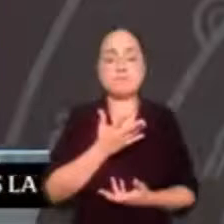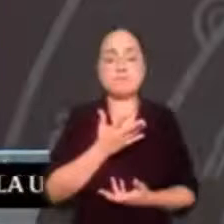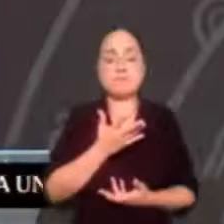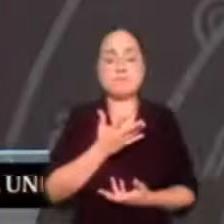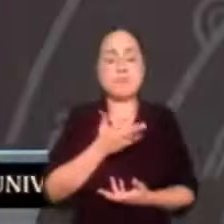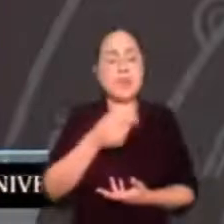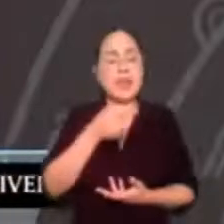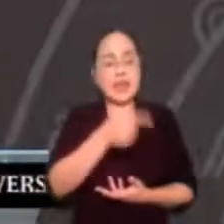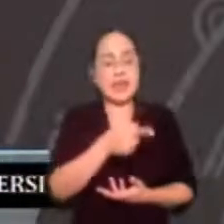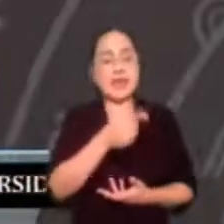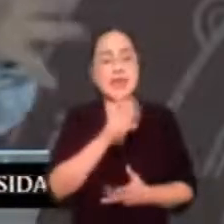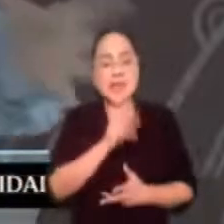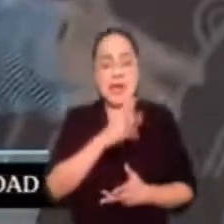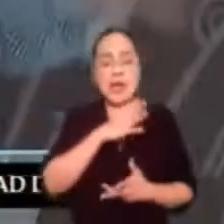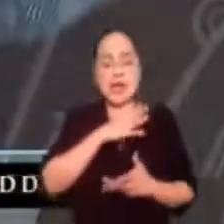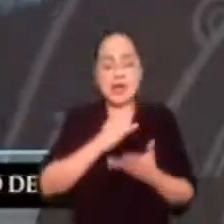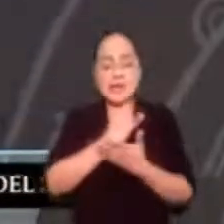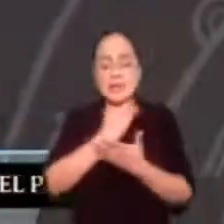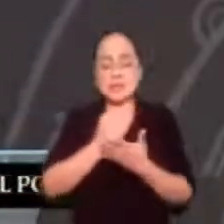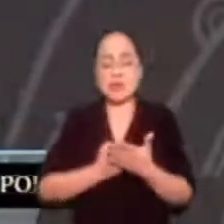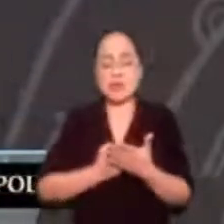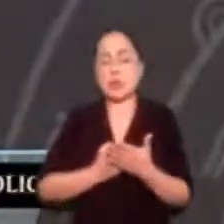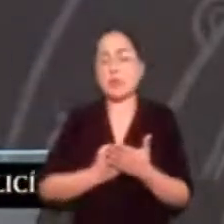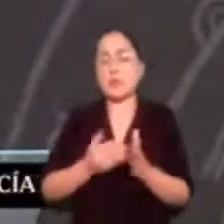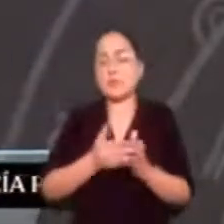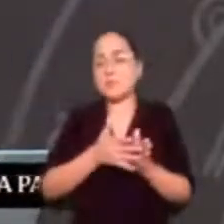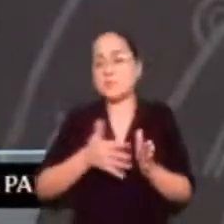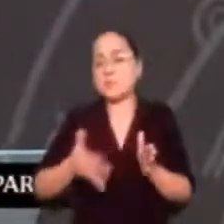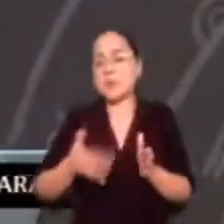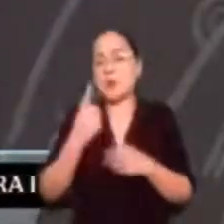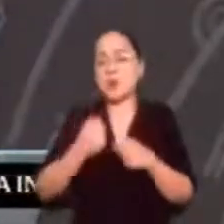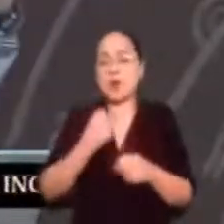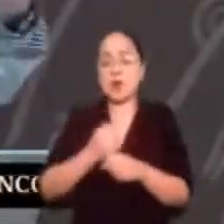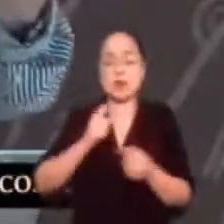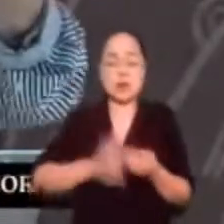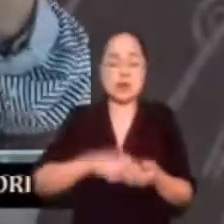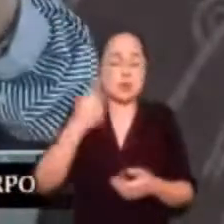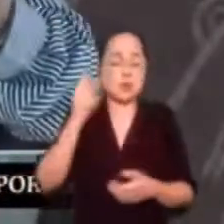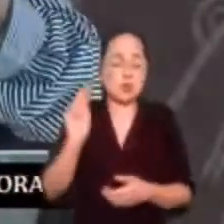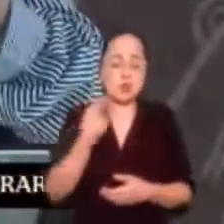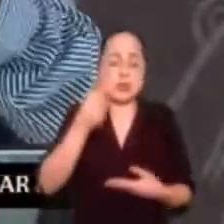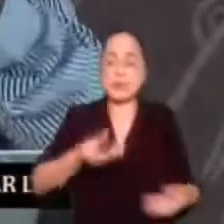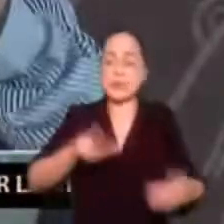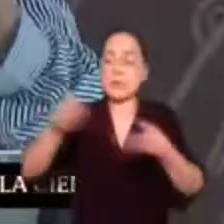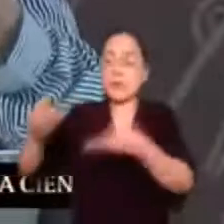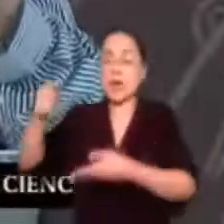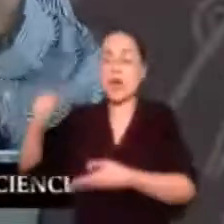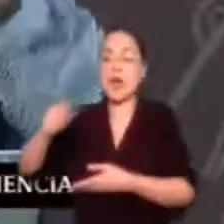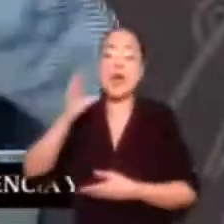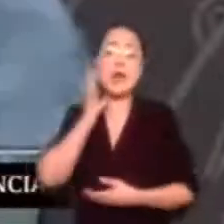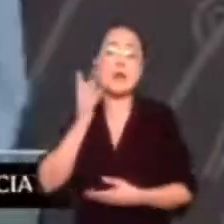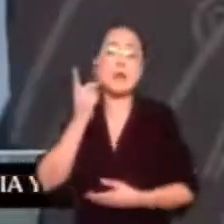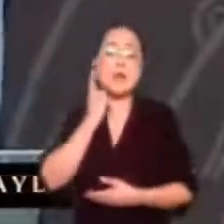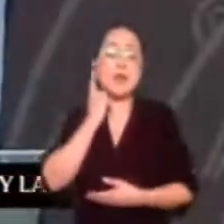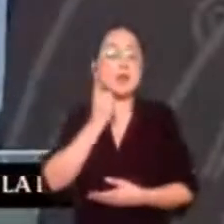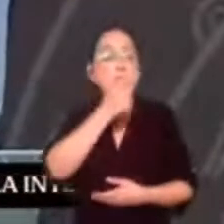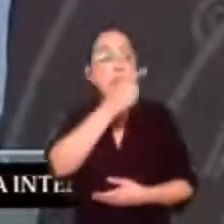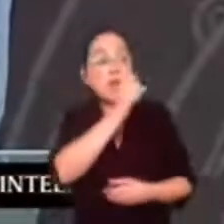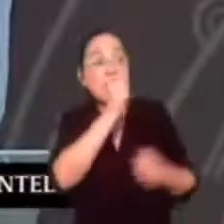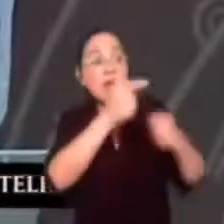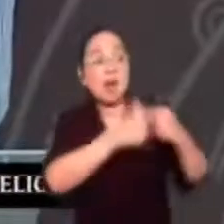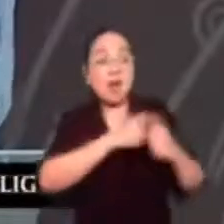el informe financiero de la universidad estaba en el Congreso. Ya no podía decir nadie, oye, es que no, en sí se